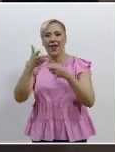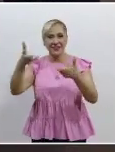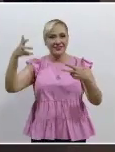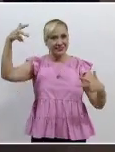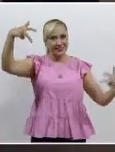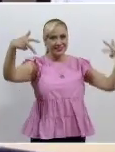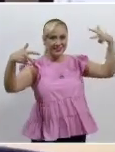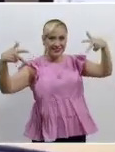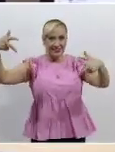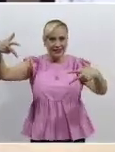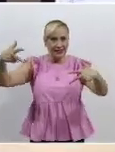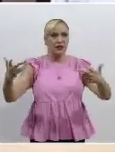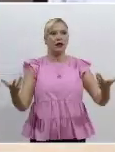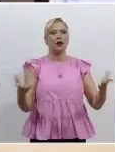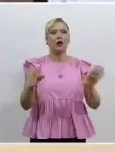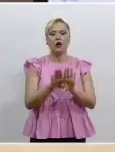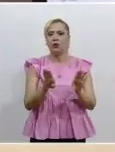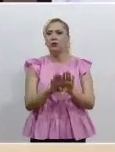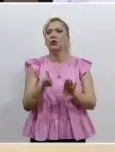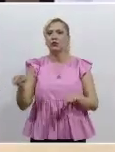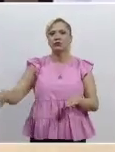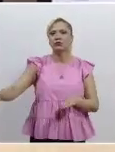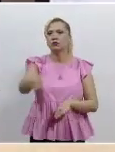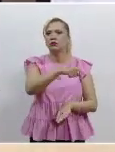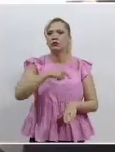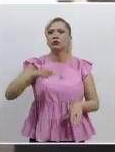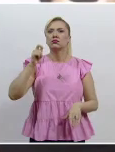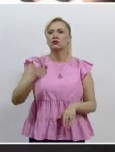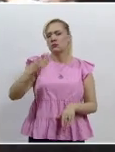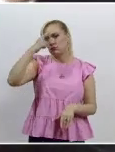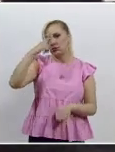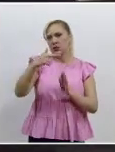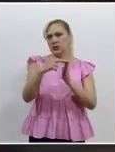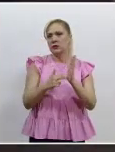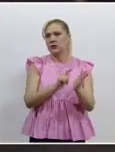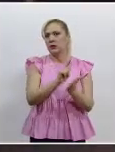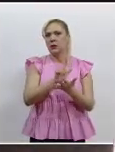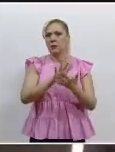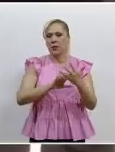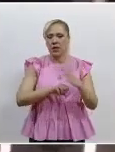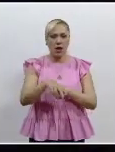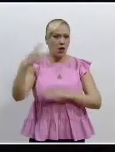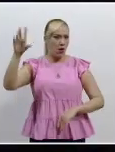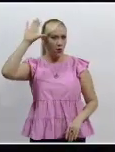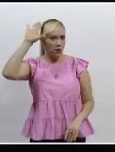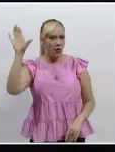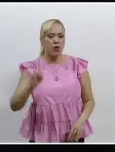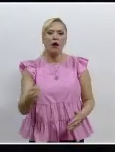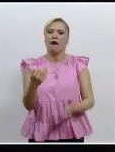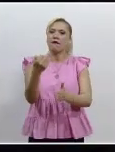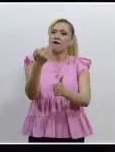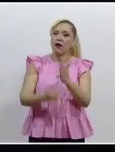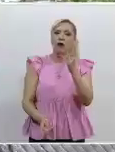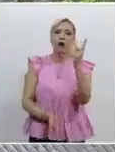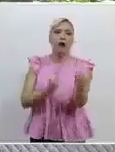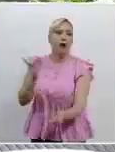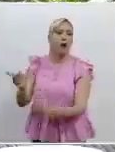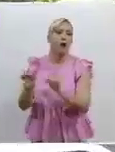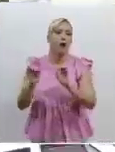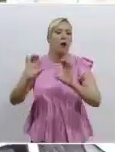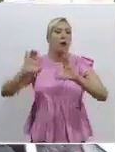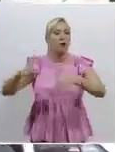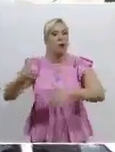de Ordenamiento Territorial y Desarrollo Urbano Sustentable y del Código Penal, todos de Morelos, por la falta de consulta a